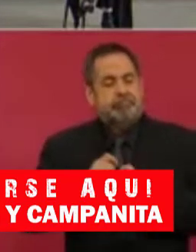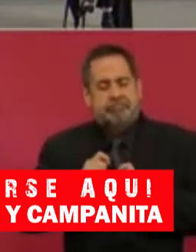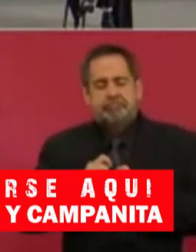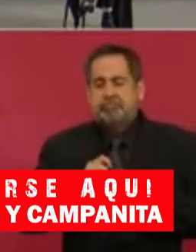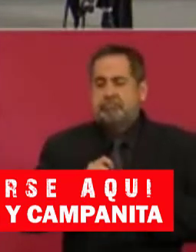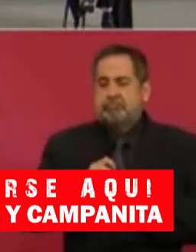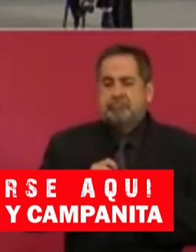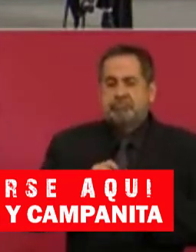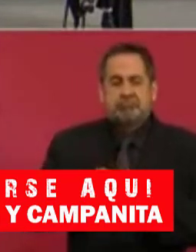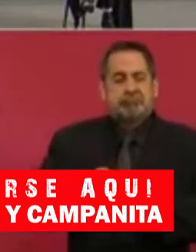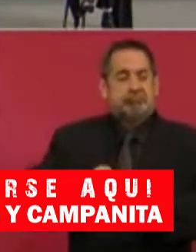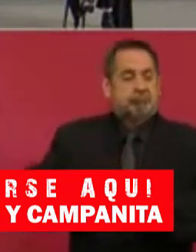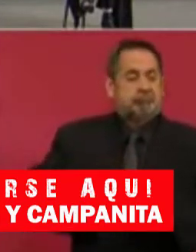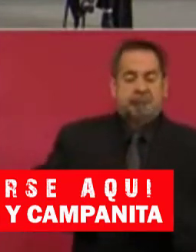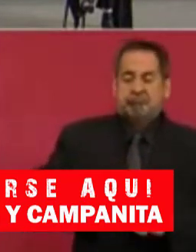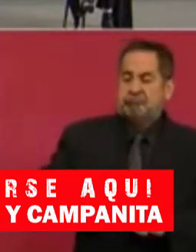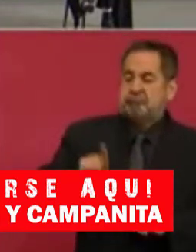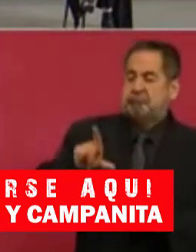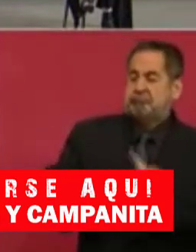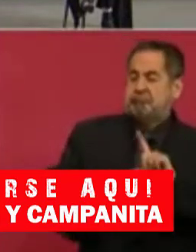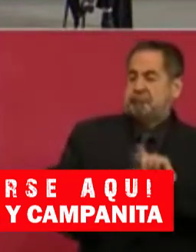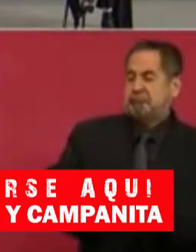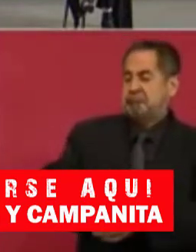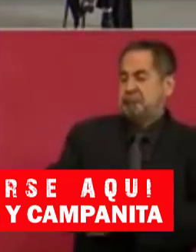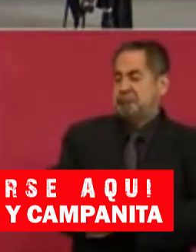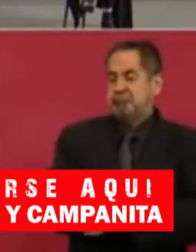prepotentes, les brota